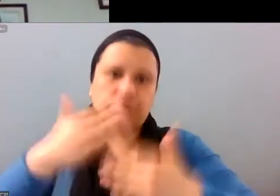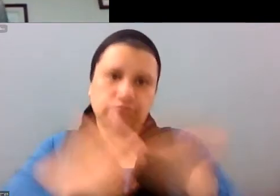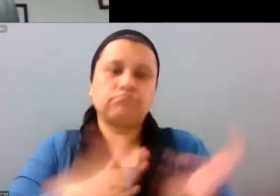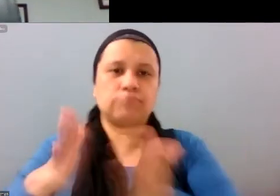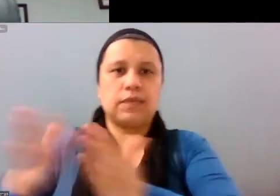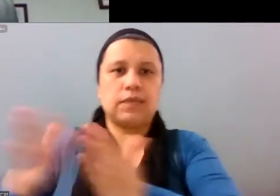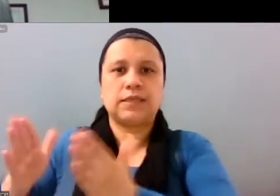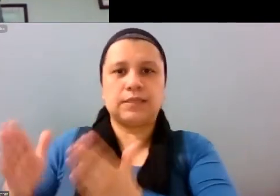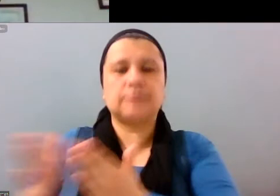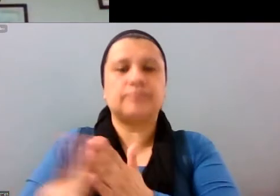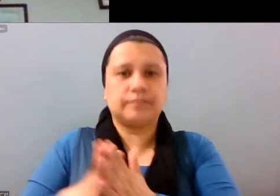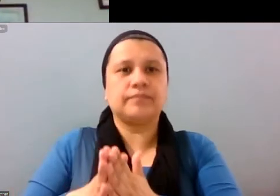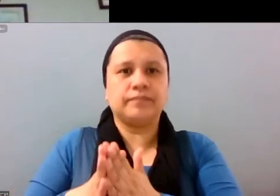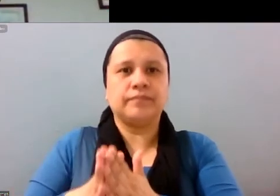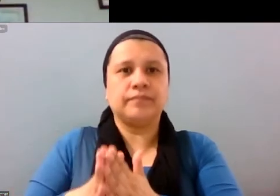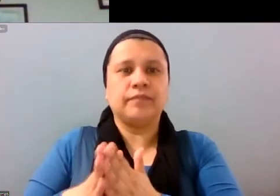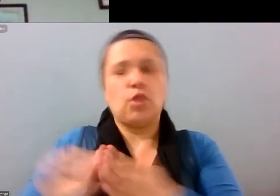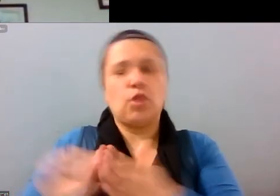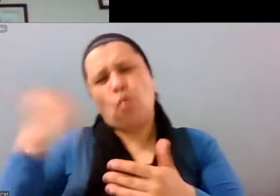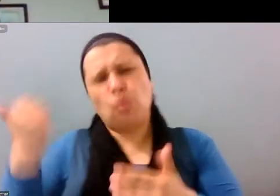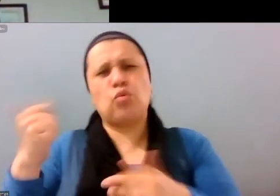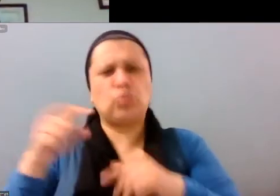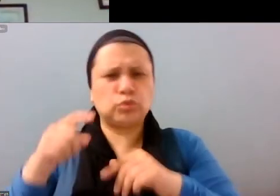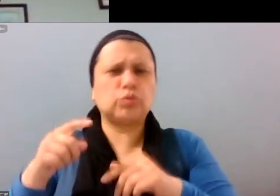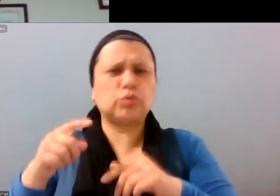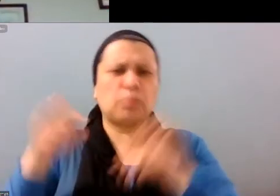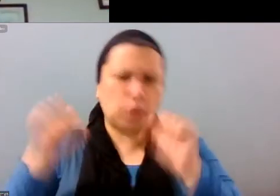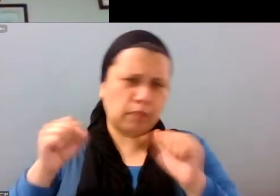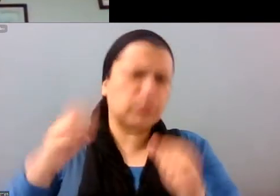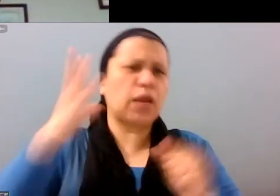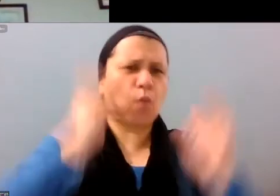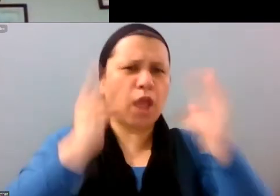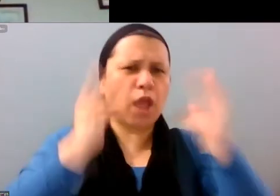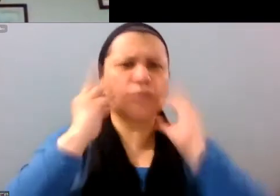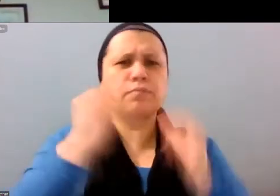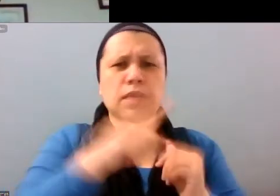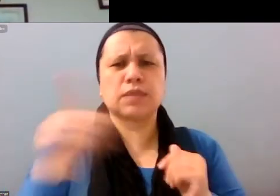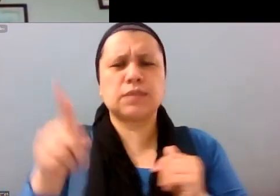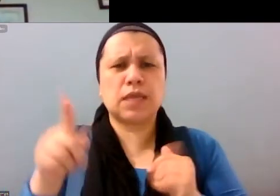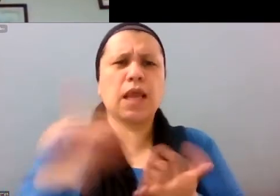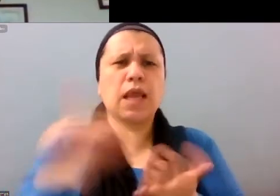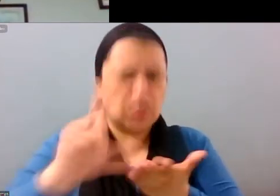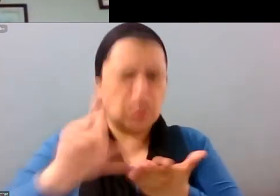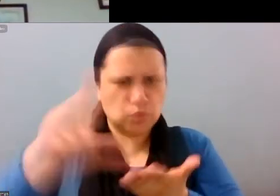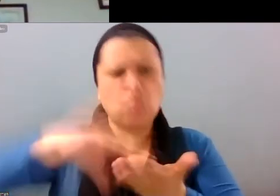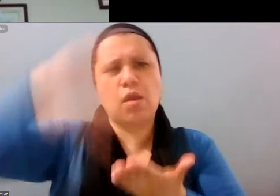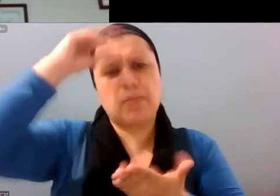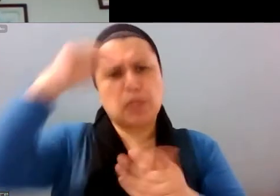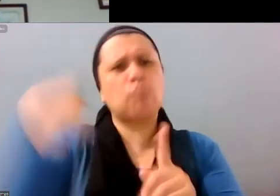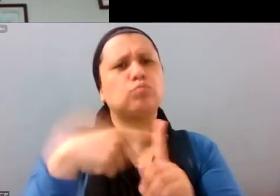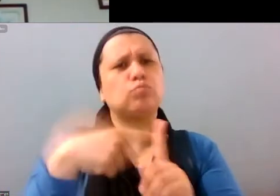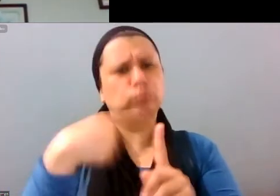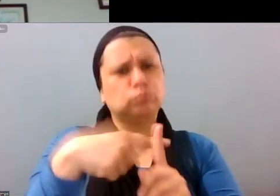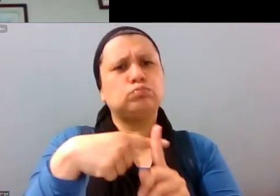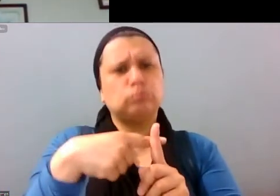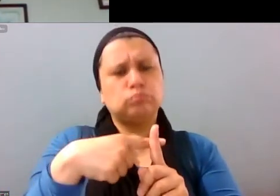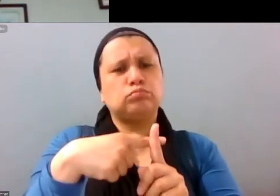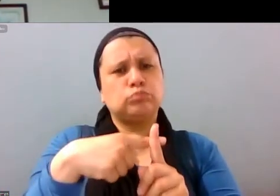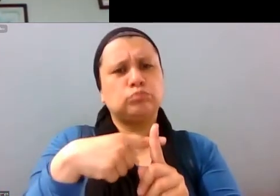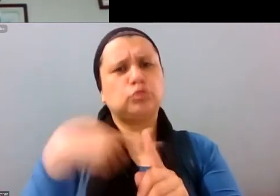y creo que uno y otro nos pueden servir como experiencia como lección aprendida positivamente en el sentido de que tenemos que